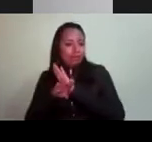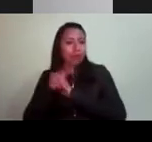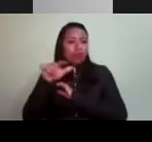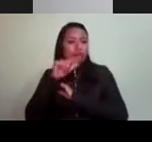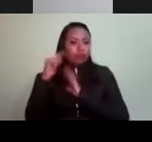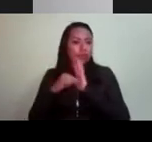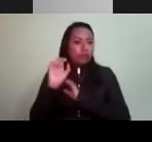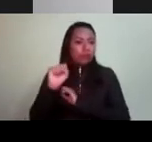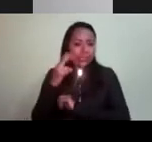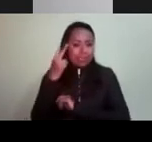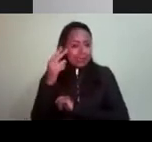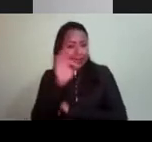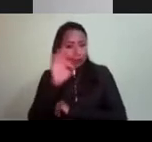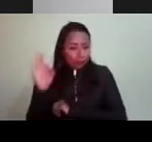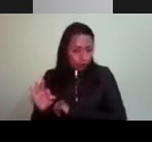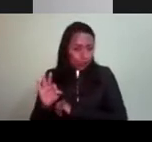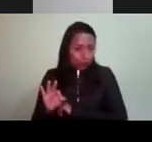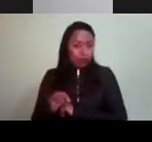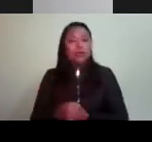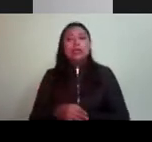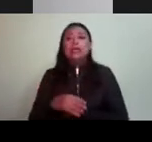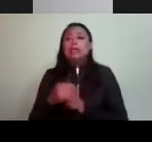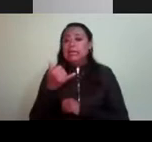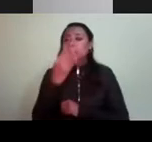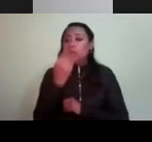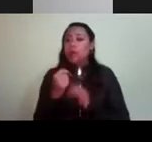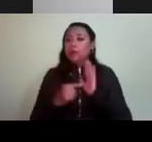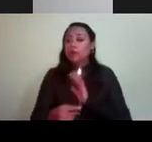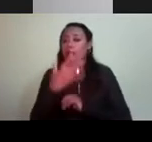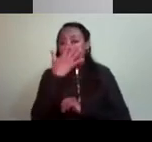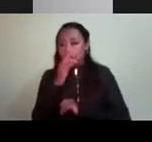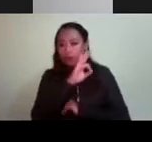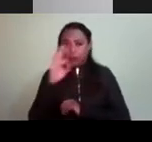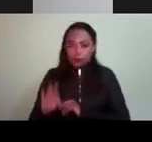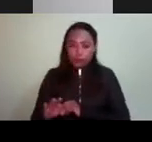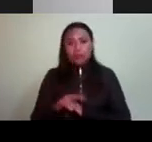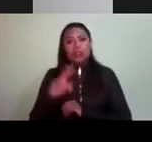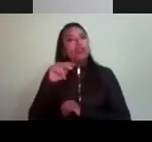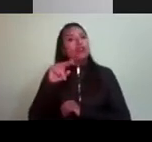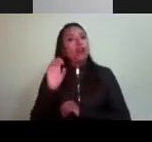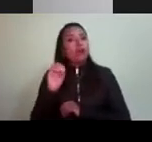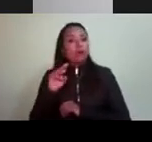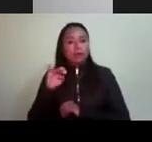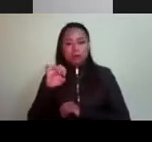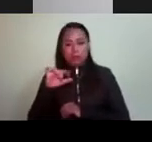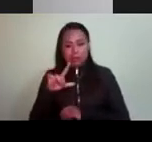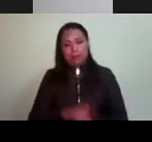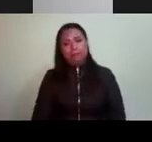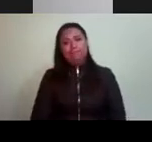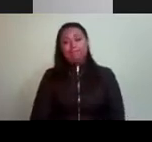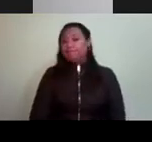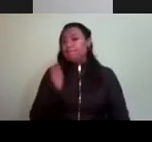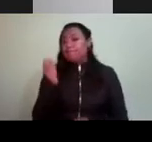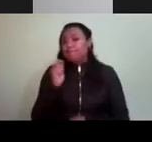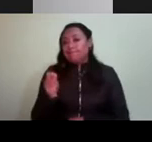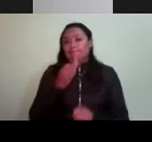12.62% en términos reales y 9.5% en términos nominales. Lamentablemente, el impacto es mayor